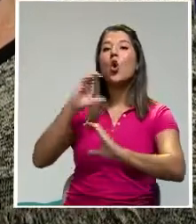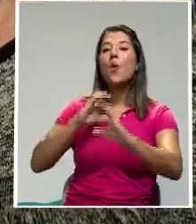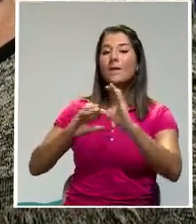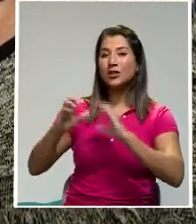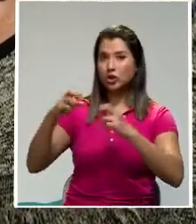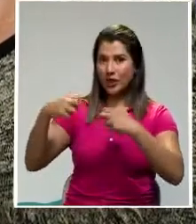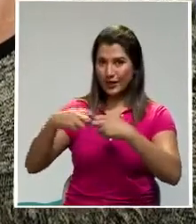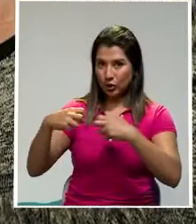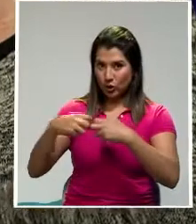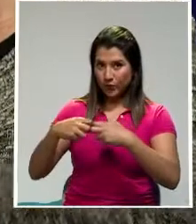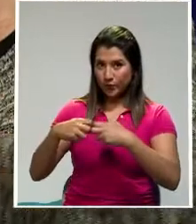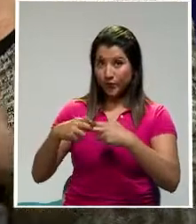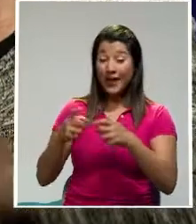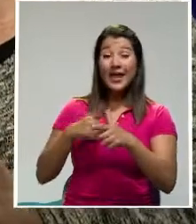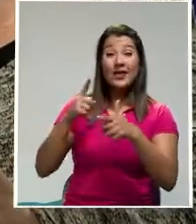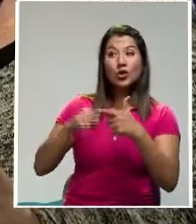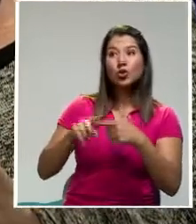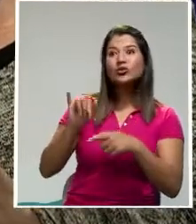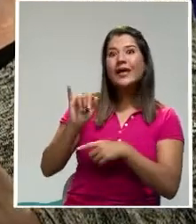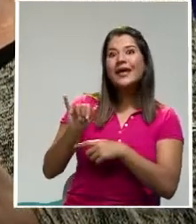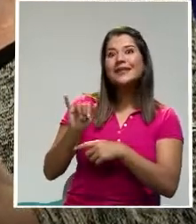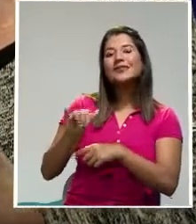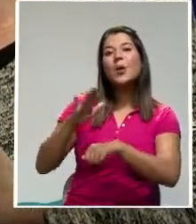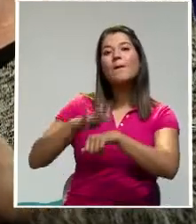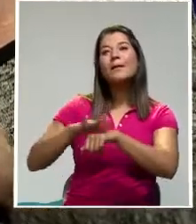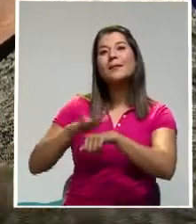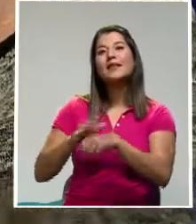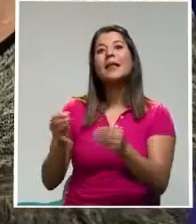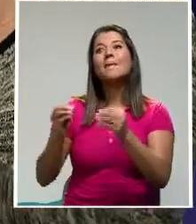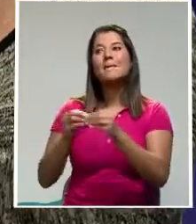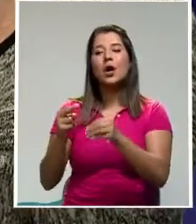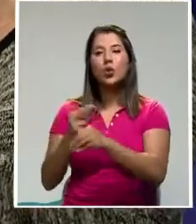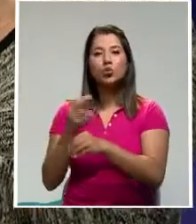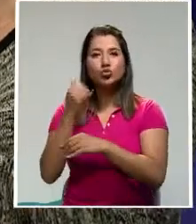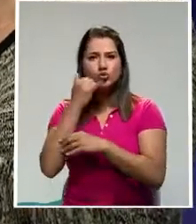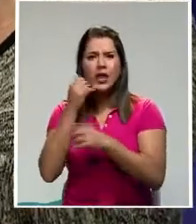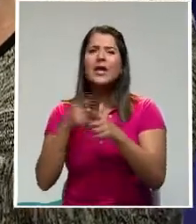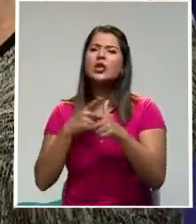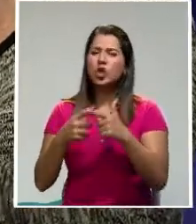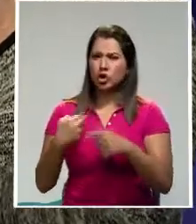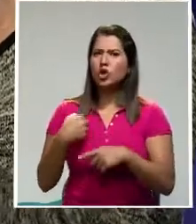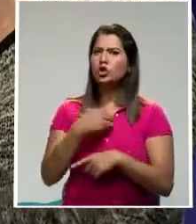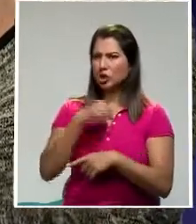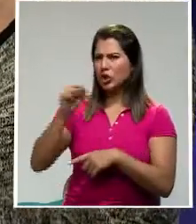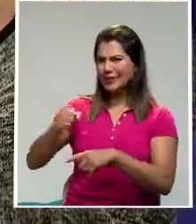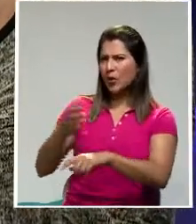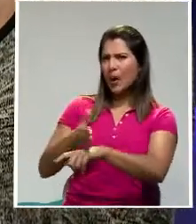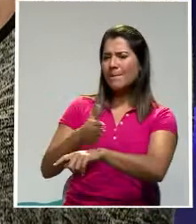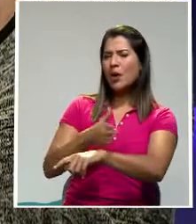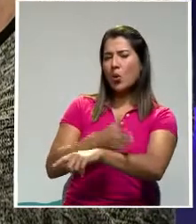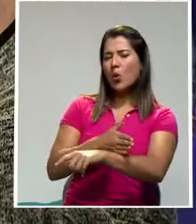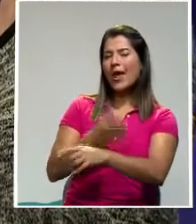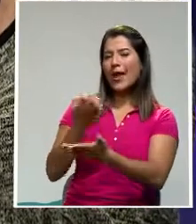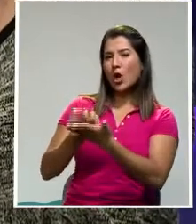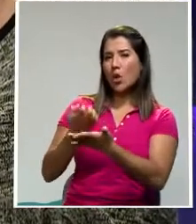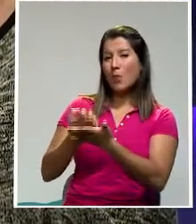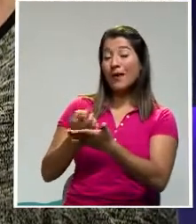electrónico. Entonces eso aumenta el consumo de celulares, entonces sí hemos tenido un repunte en